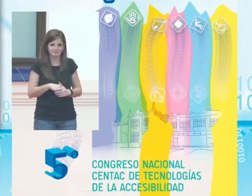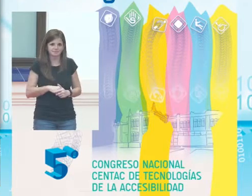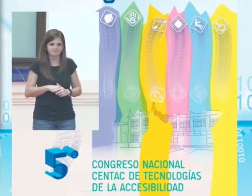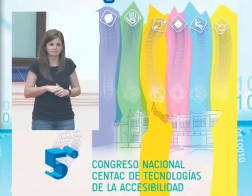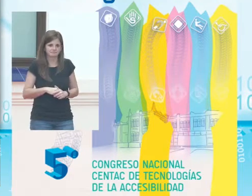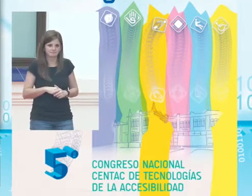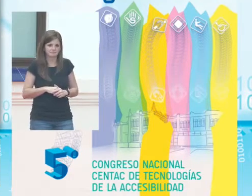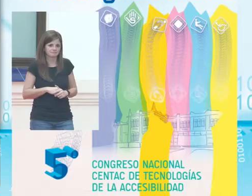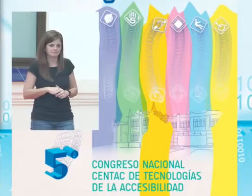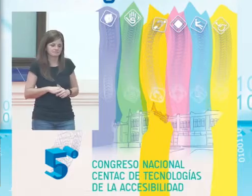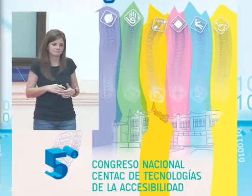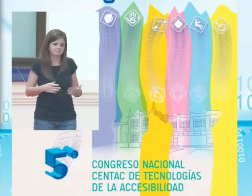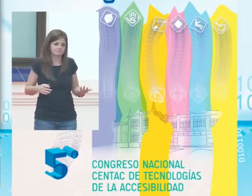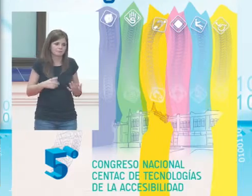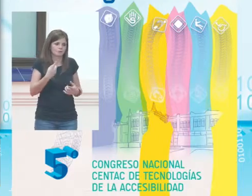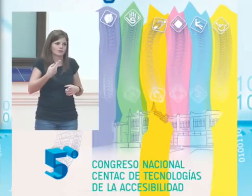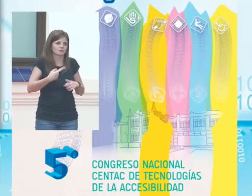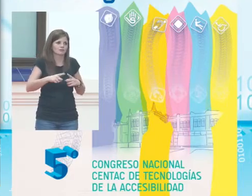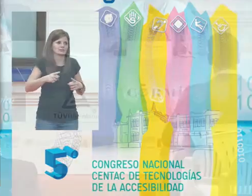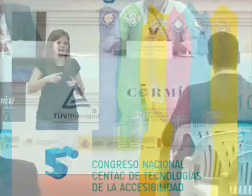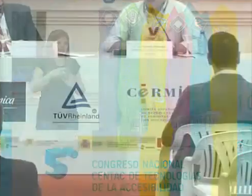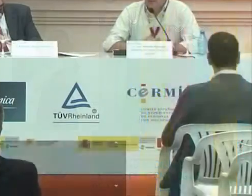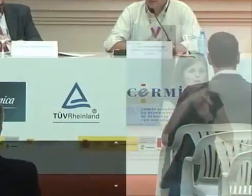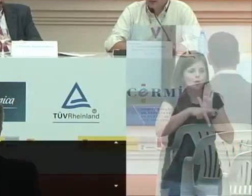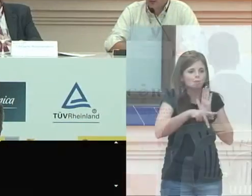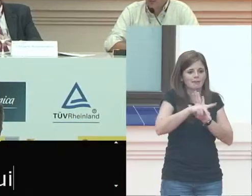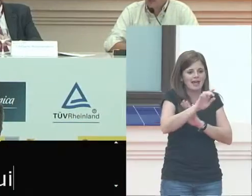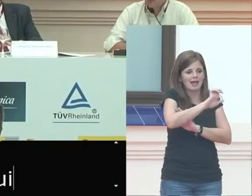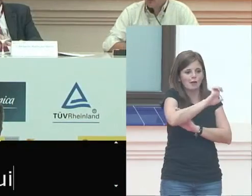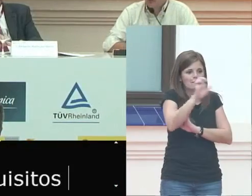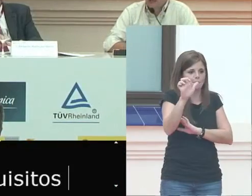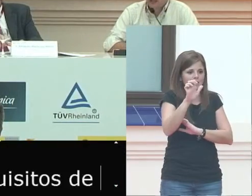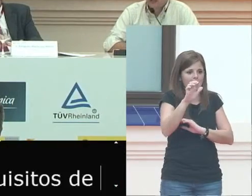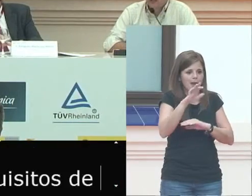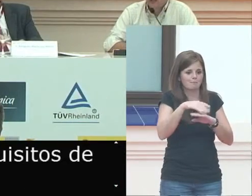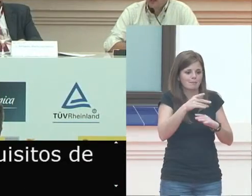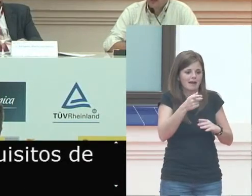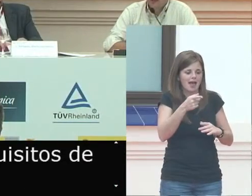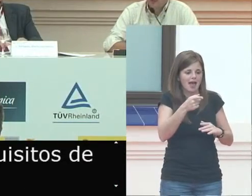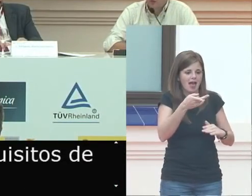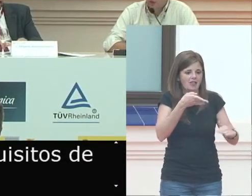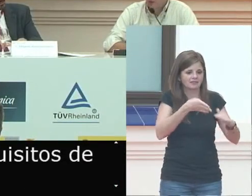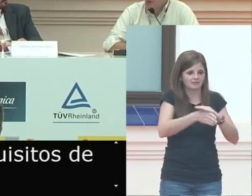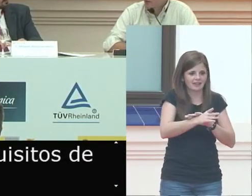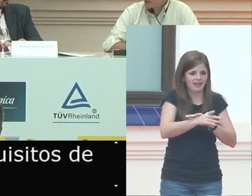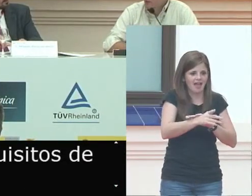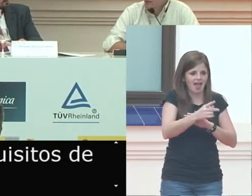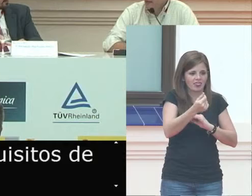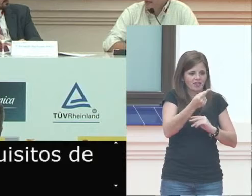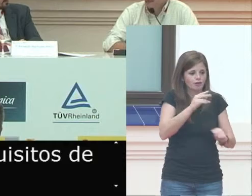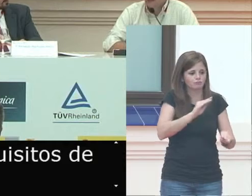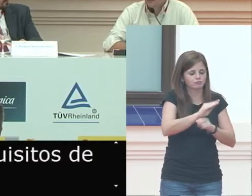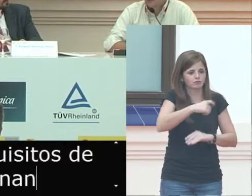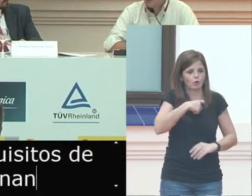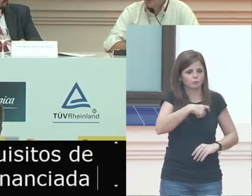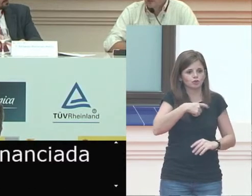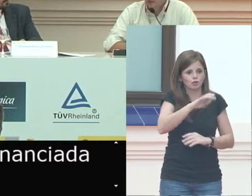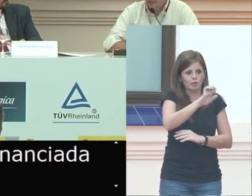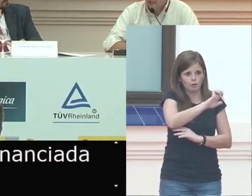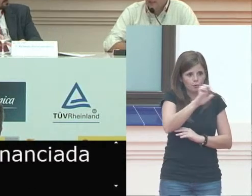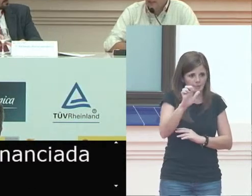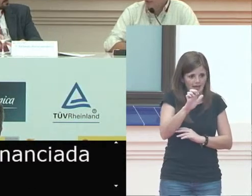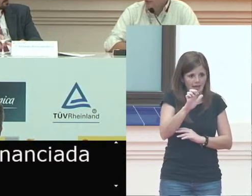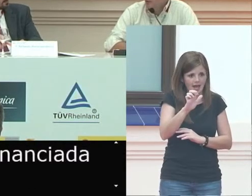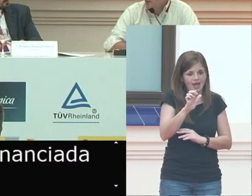Una cosa es la norma europea de requisitos de accesibilidad para compras públicas financiada por la Comisión Europea y que va a tener todo el